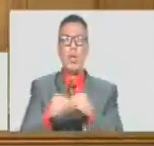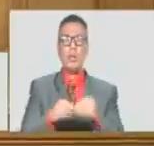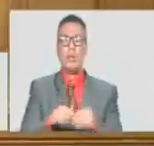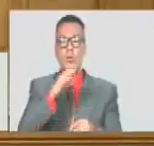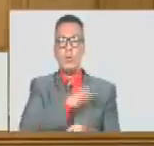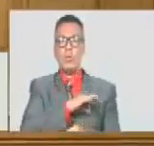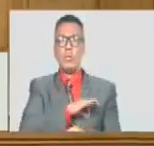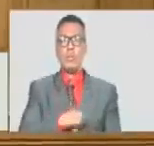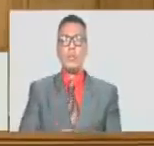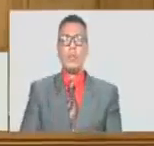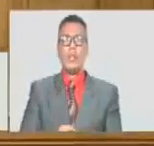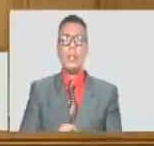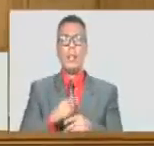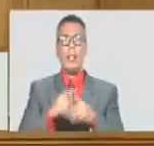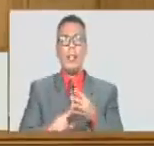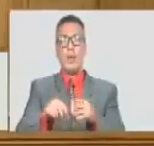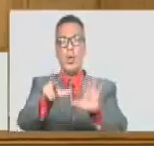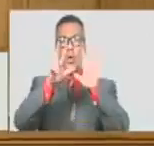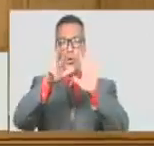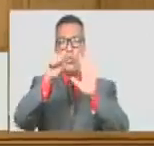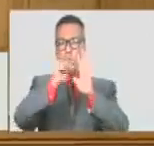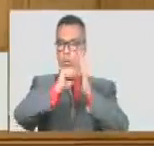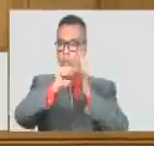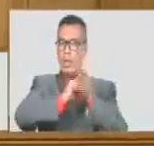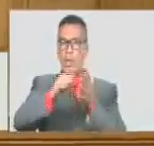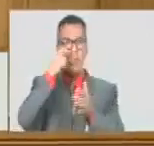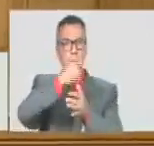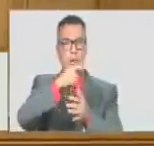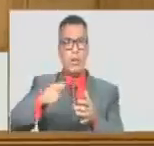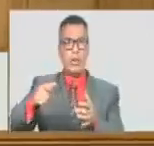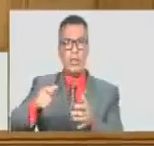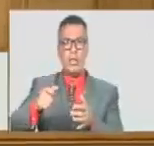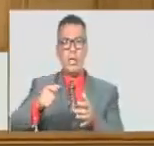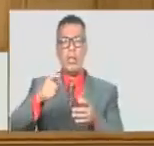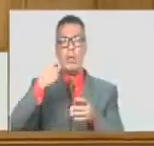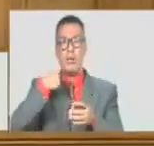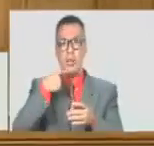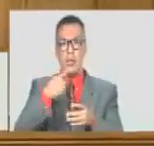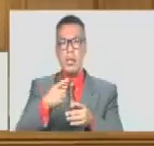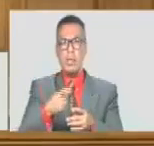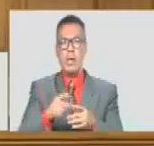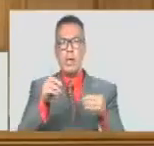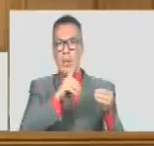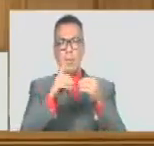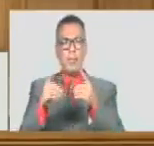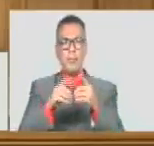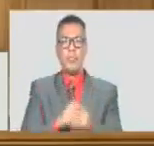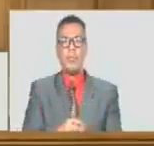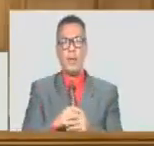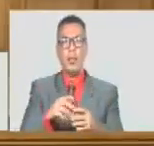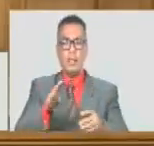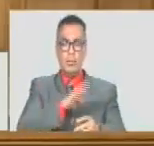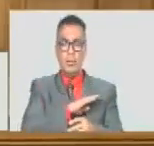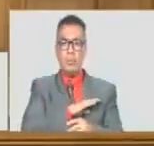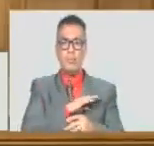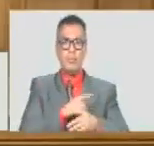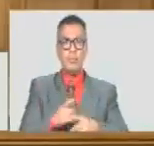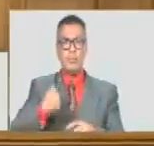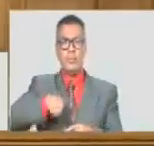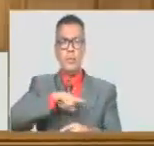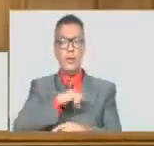social. Tiene un cuerpo de 8 artículos que además el pueblo debe engrosar eso, ¿no? Llevar la discusión, apoderarse de esta con